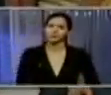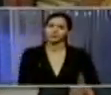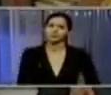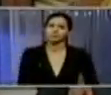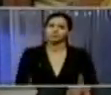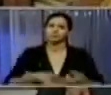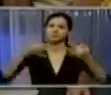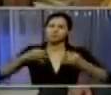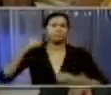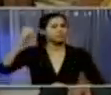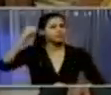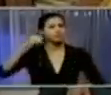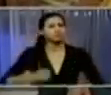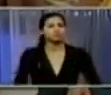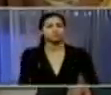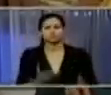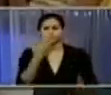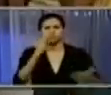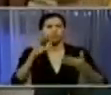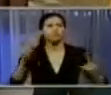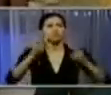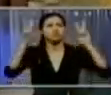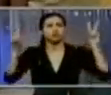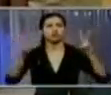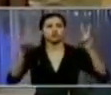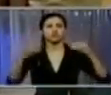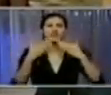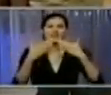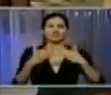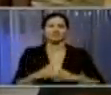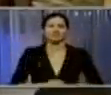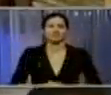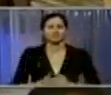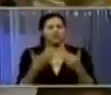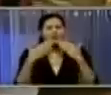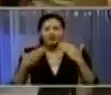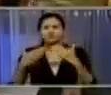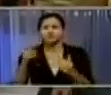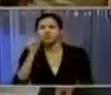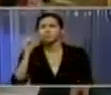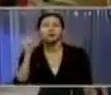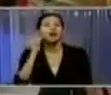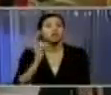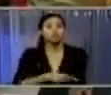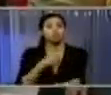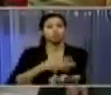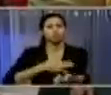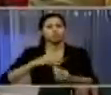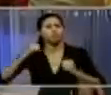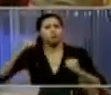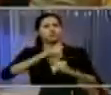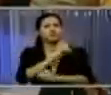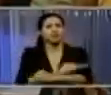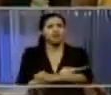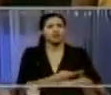¡Siempre venceremos! ¡Hasta la victoria siempre! ¡Gracias, hermano! ¡Gracias, hermana! ¡Fuerza!